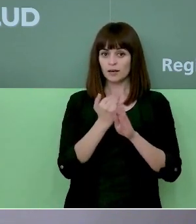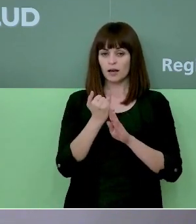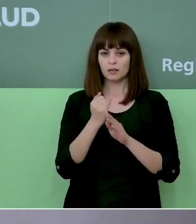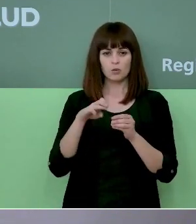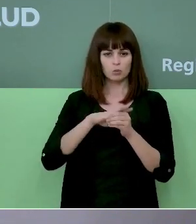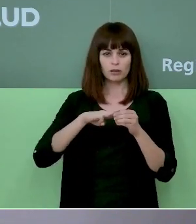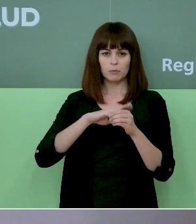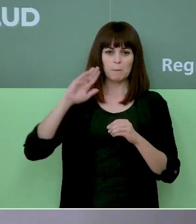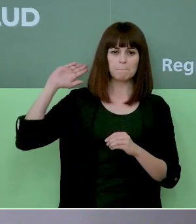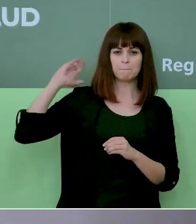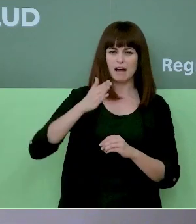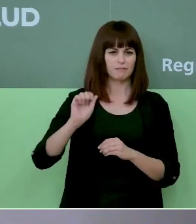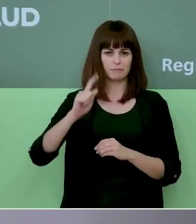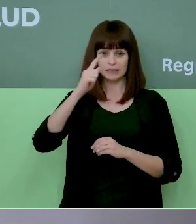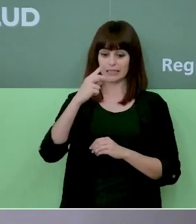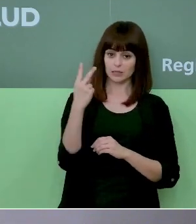afectado en la segunda y la tercera ola